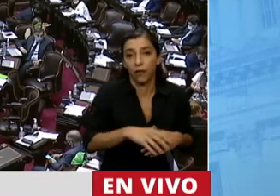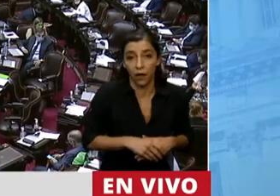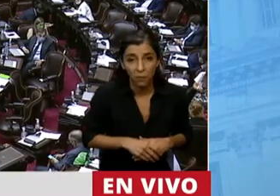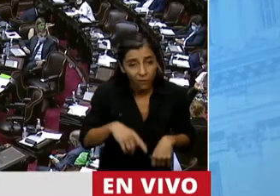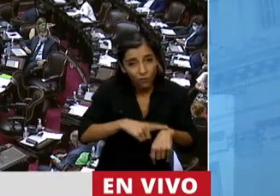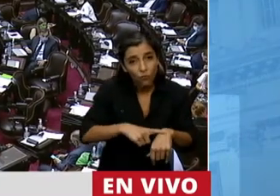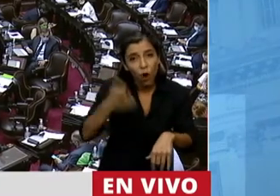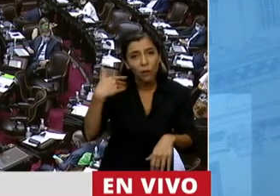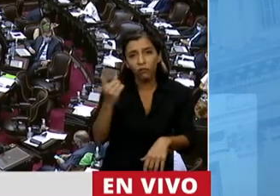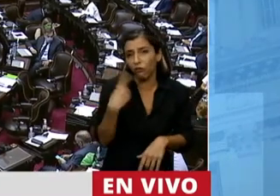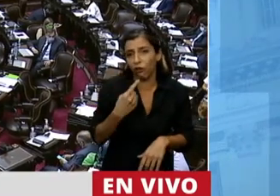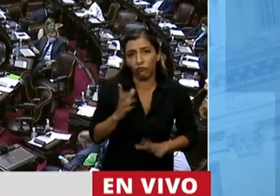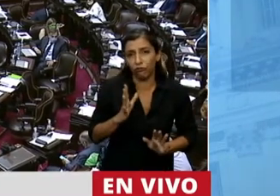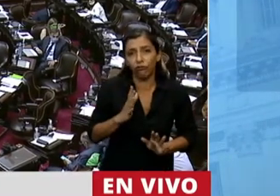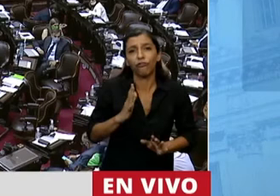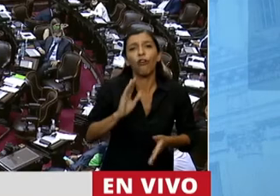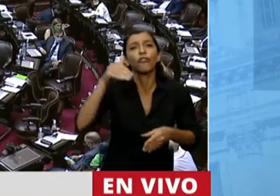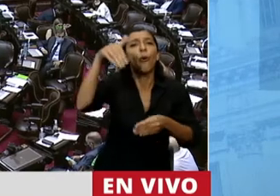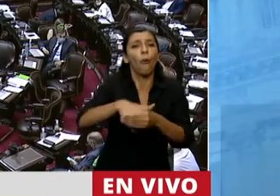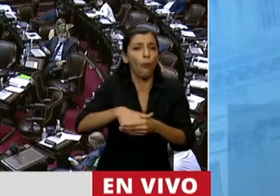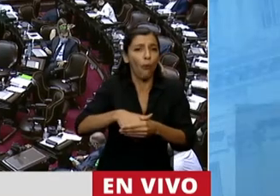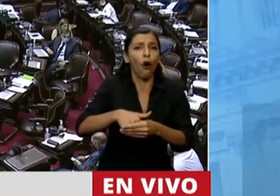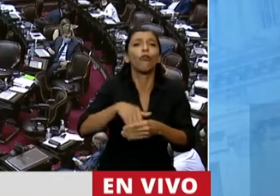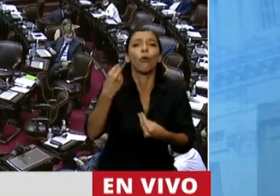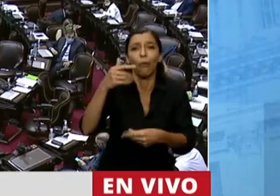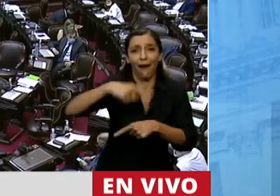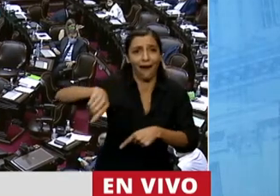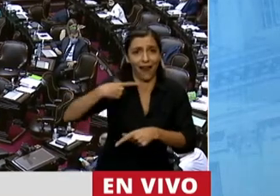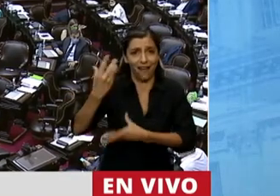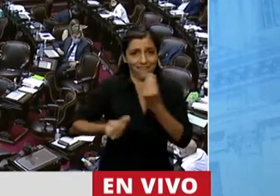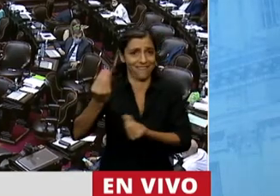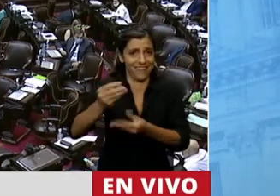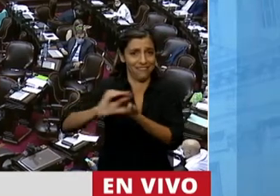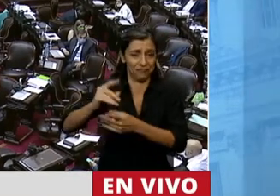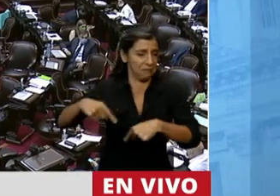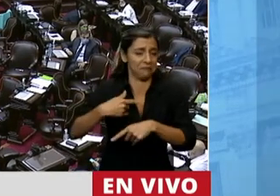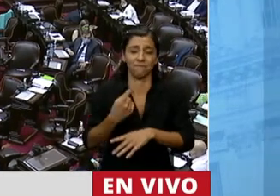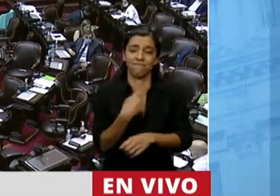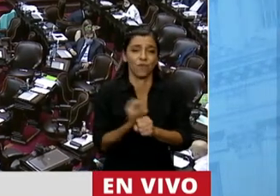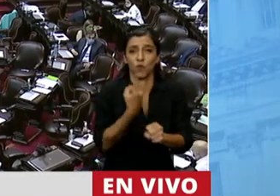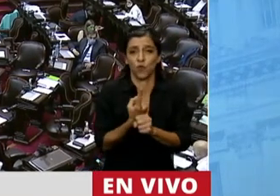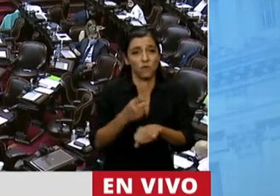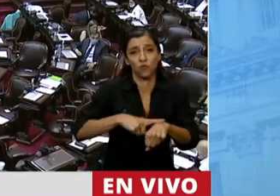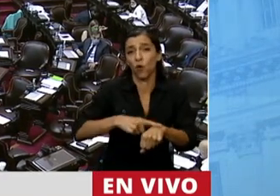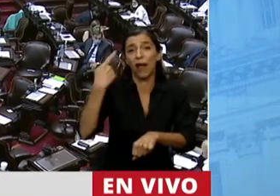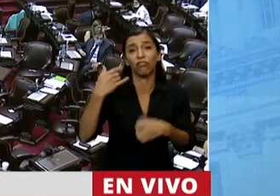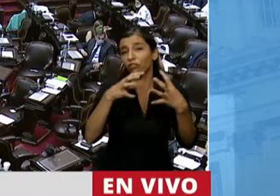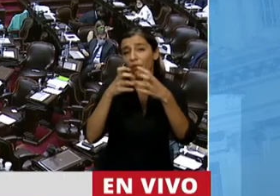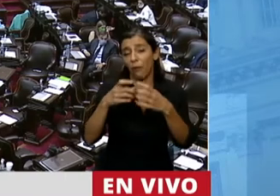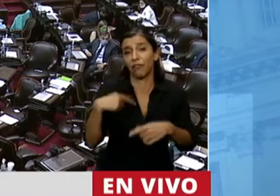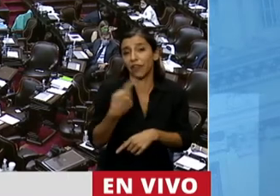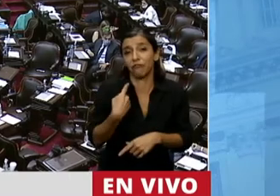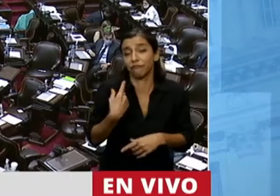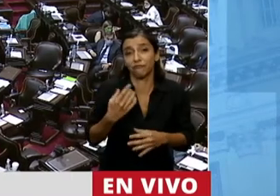ser elegidas. Por lo tanto, no participamos de esa discusión. No tuvimos ni voz ni voto. Pero